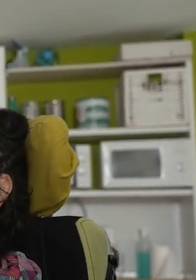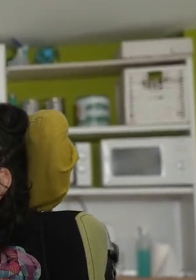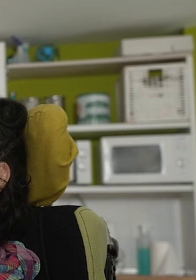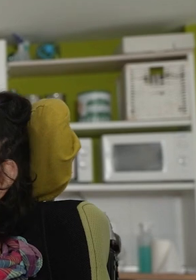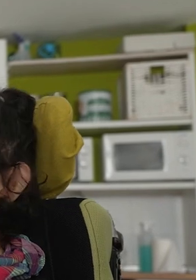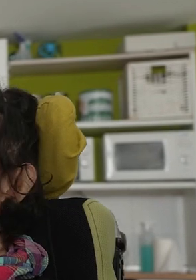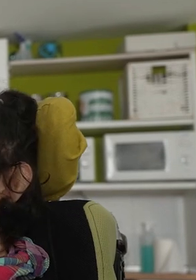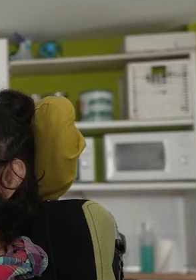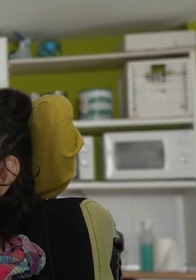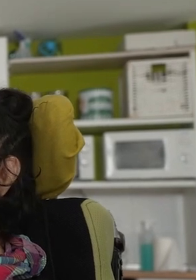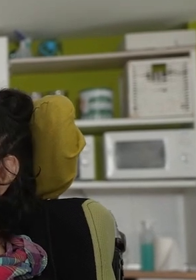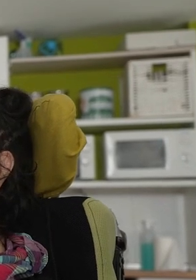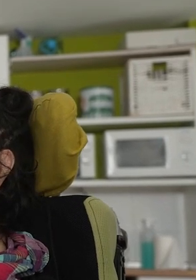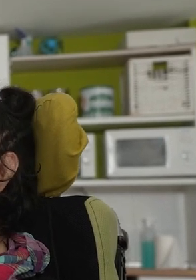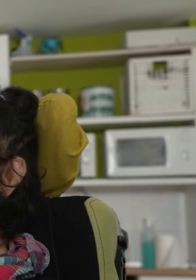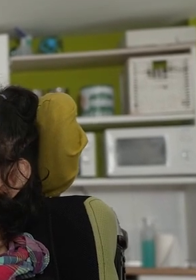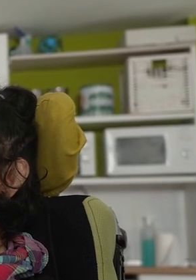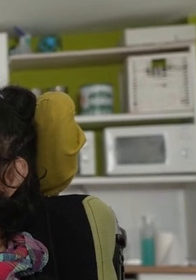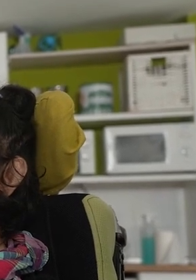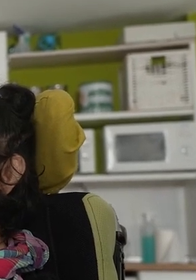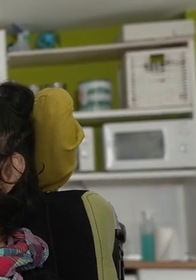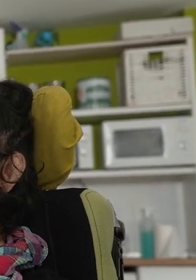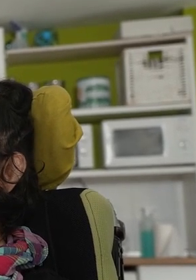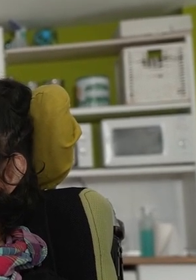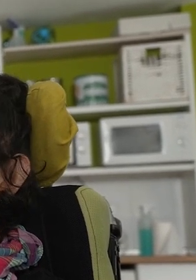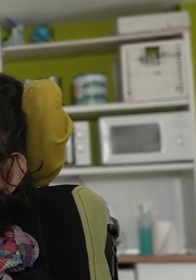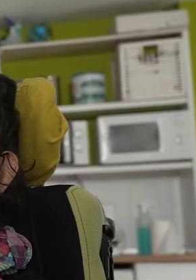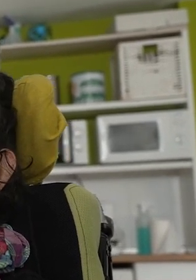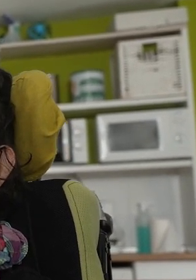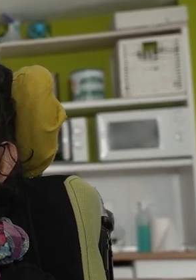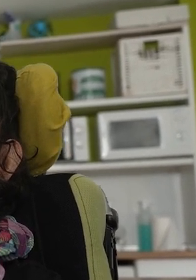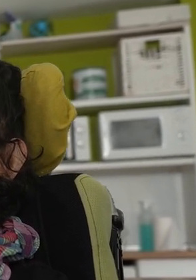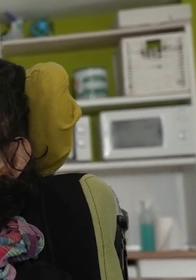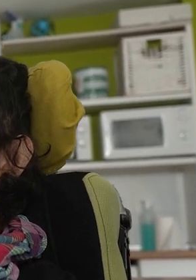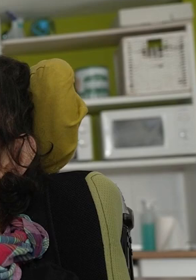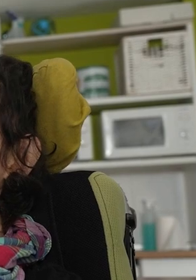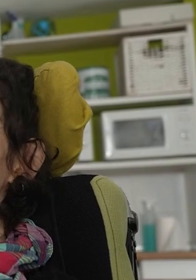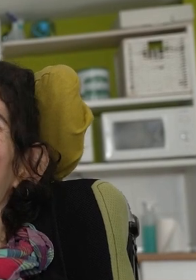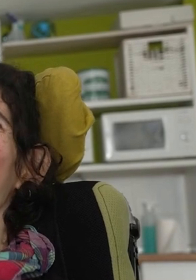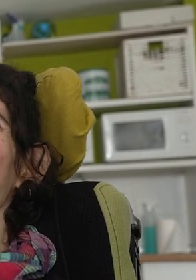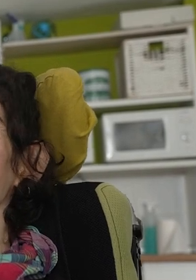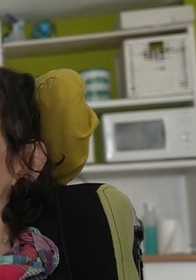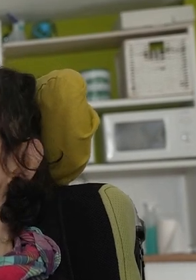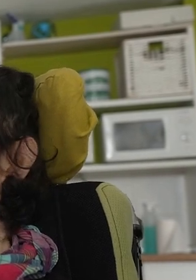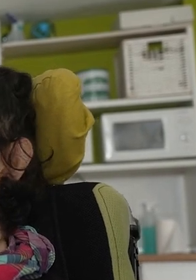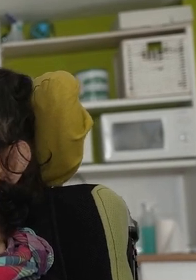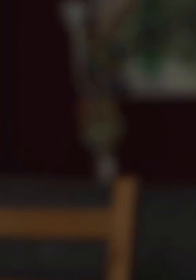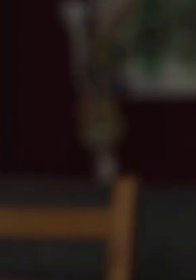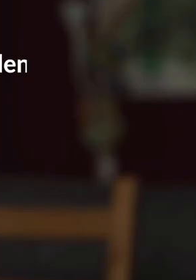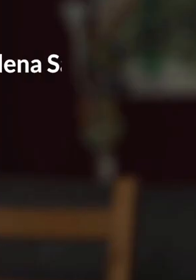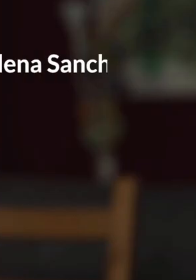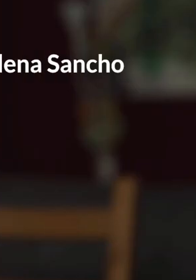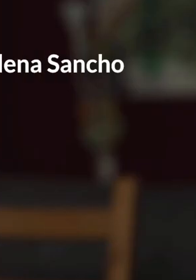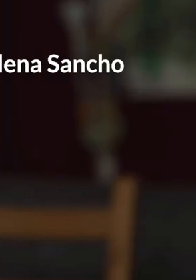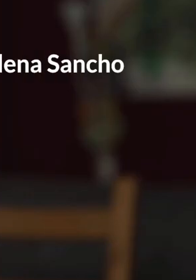mi hija no puede hacer eso. Me dicen que cuál es la primera vez que yo, después de observar a Elena, noté que me entendía.